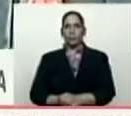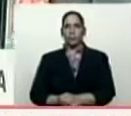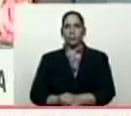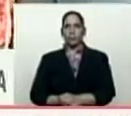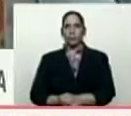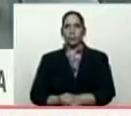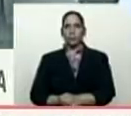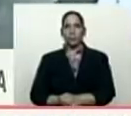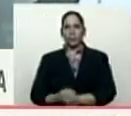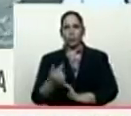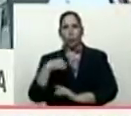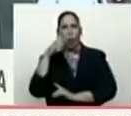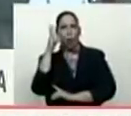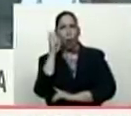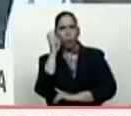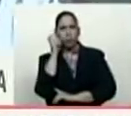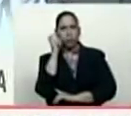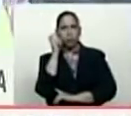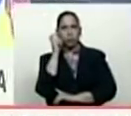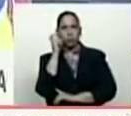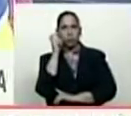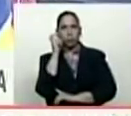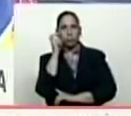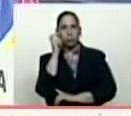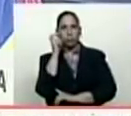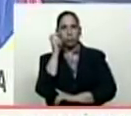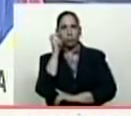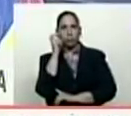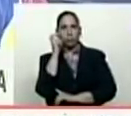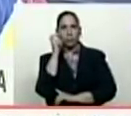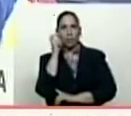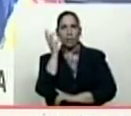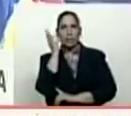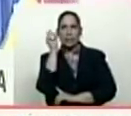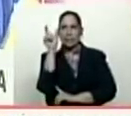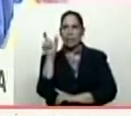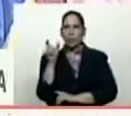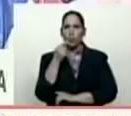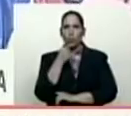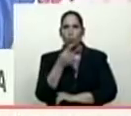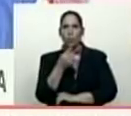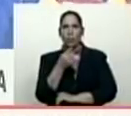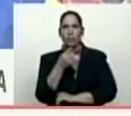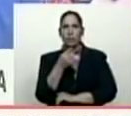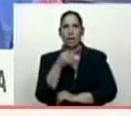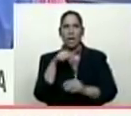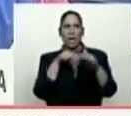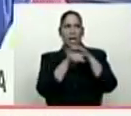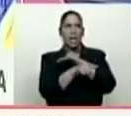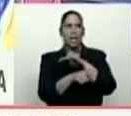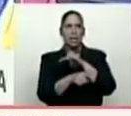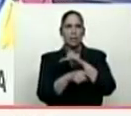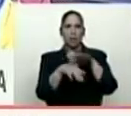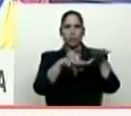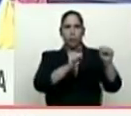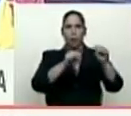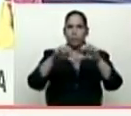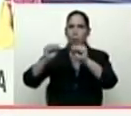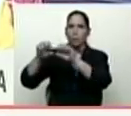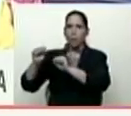Porque yo escuchaba en estos días a una señora, ¿no?, que entran y van y toman los